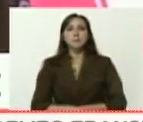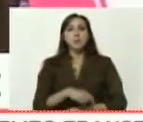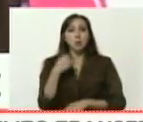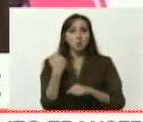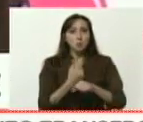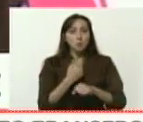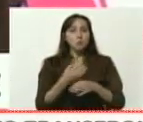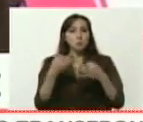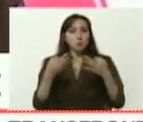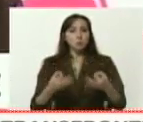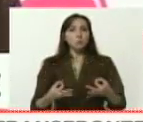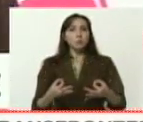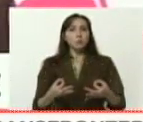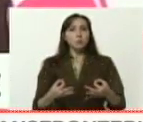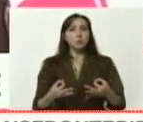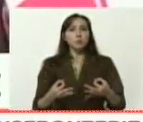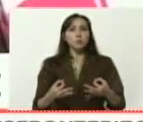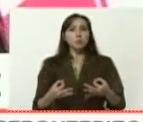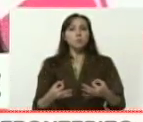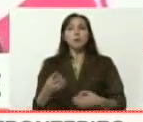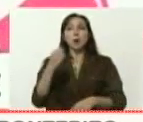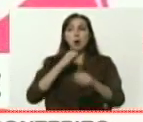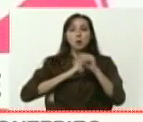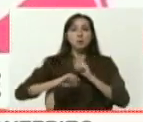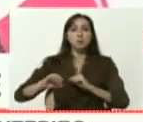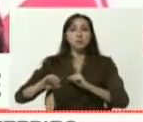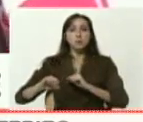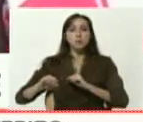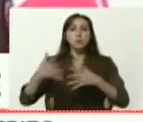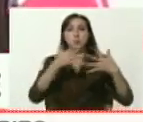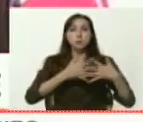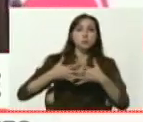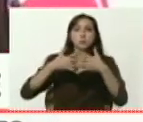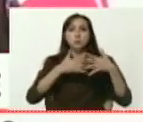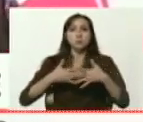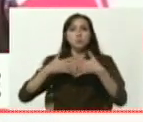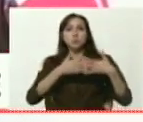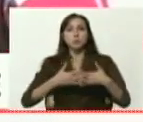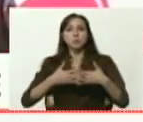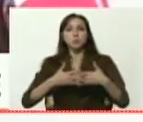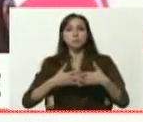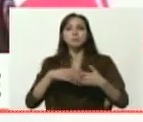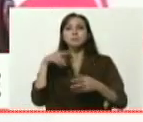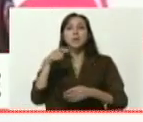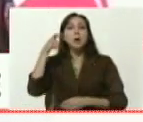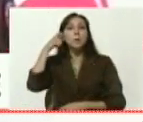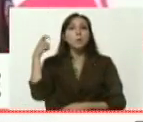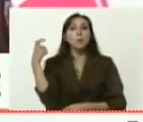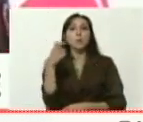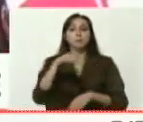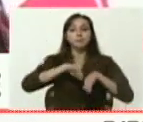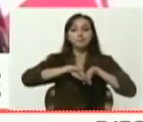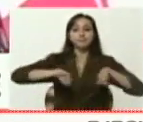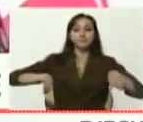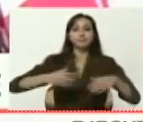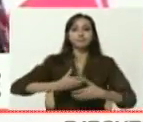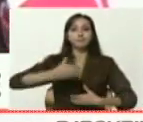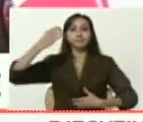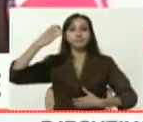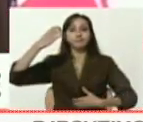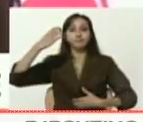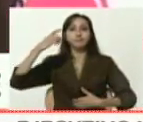magistral para el dominio imperial norteamericano. El pueblo separado de las armas de la